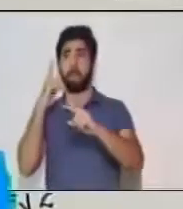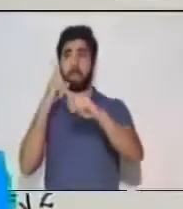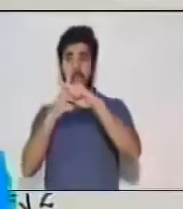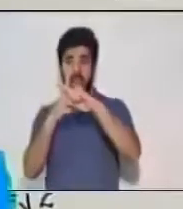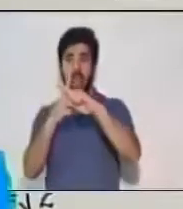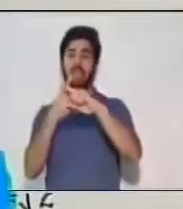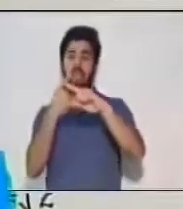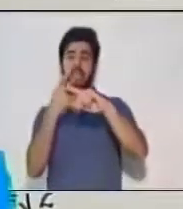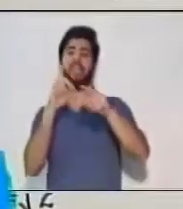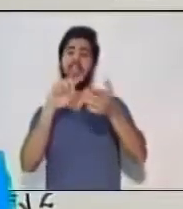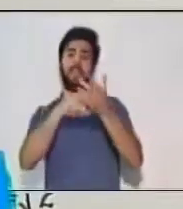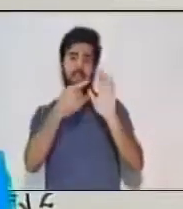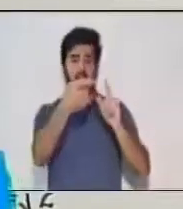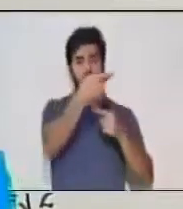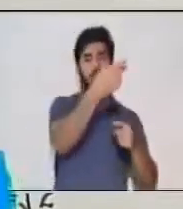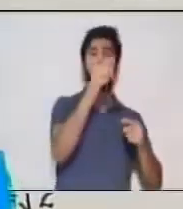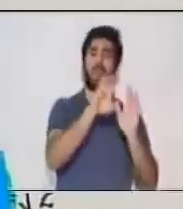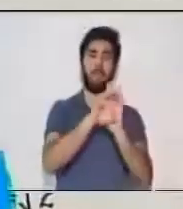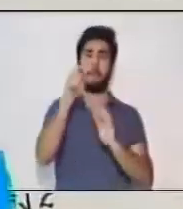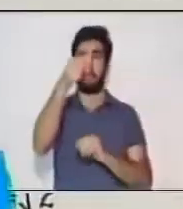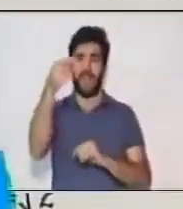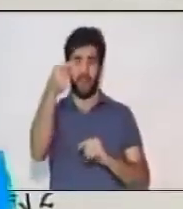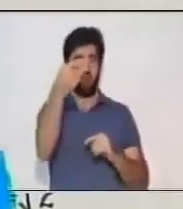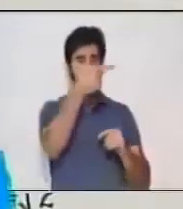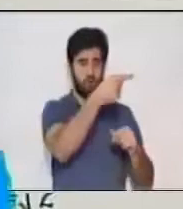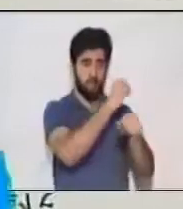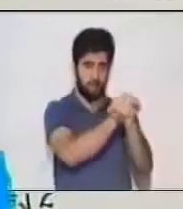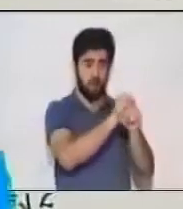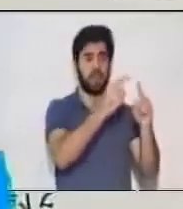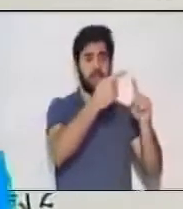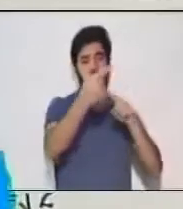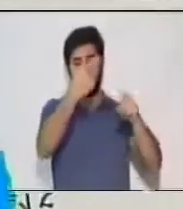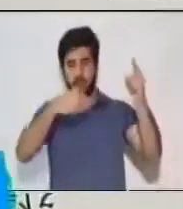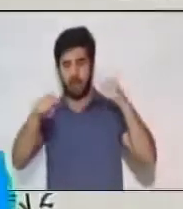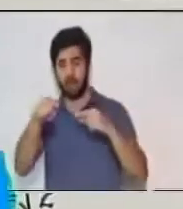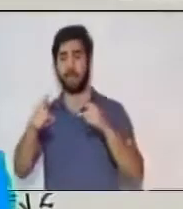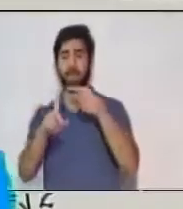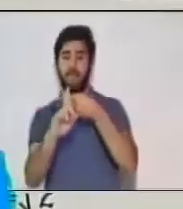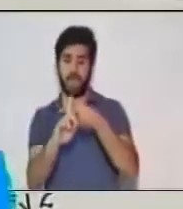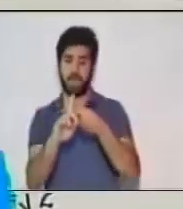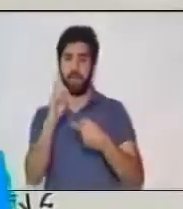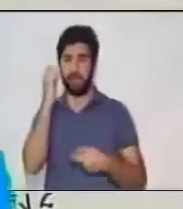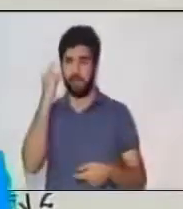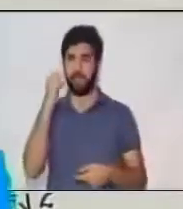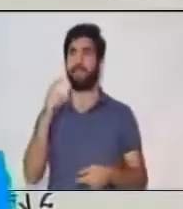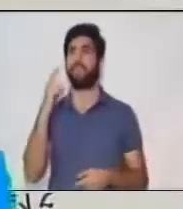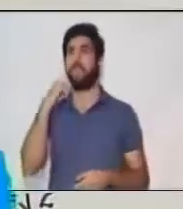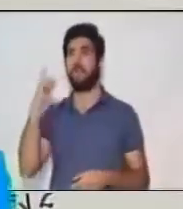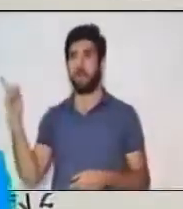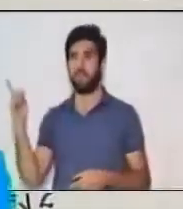6. Y nos va a quedar esto. Estos valores que quedan iguales se anulan